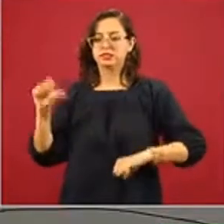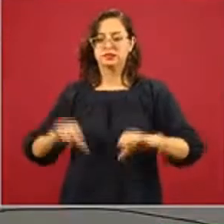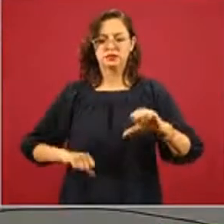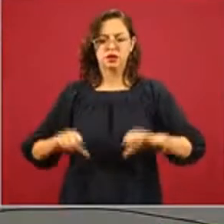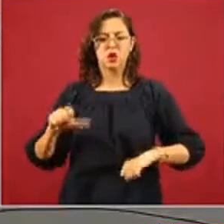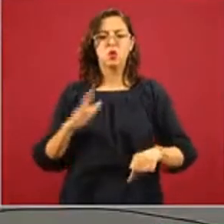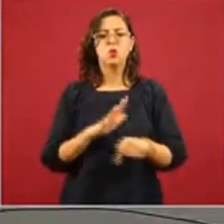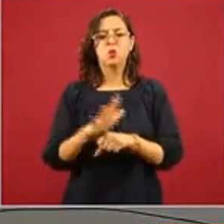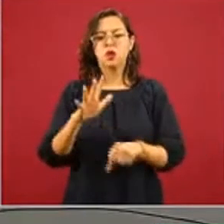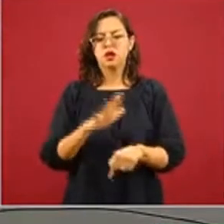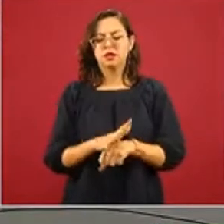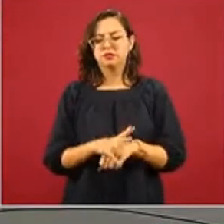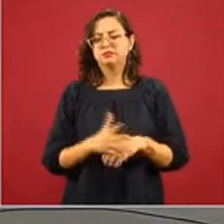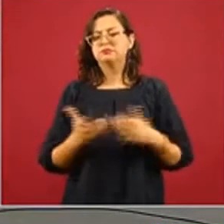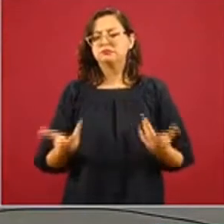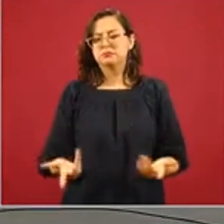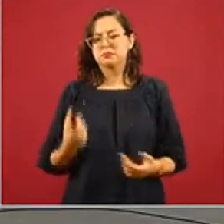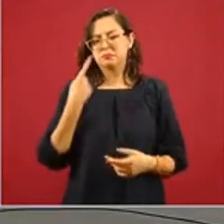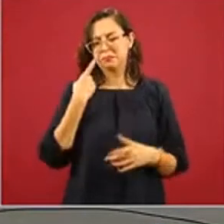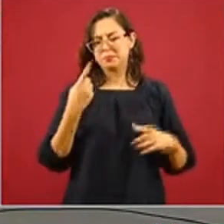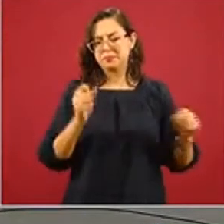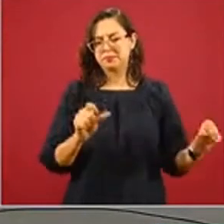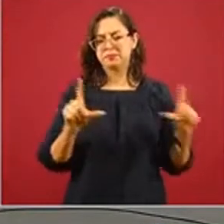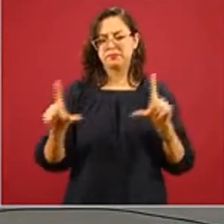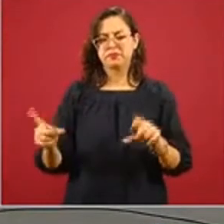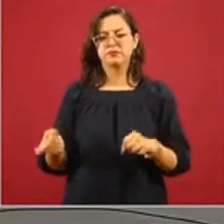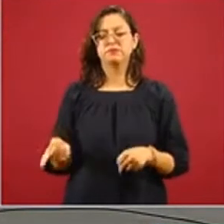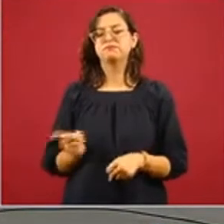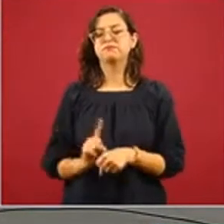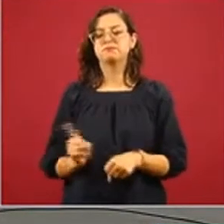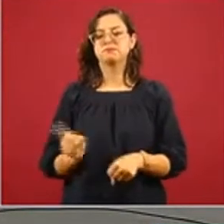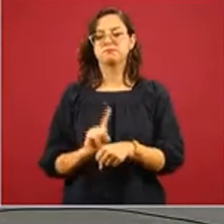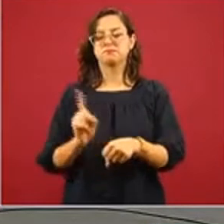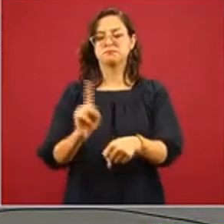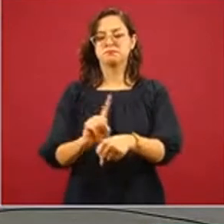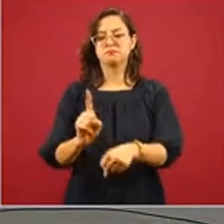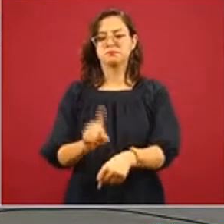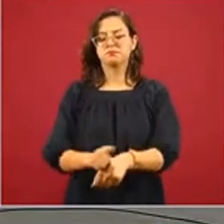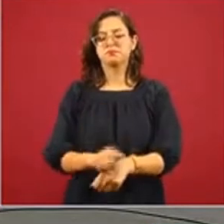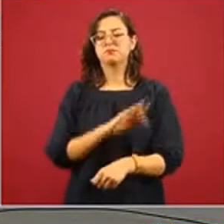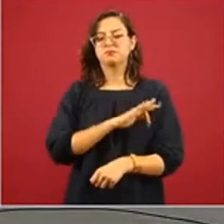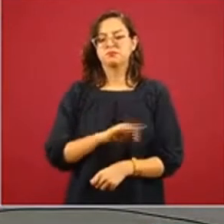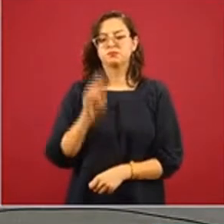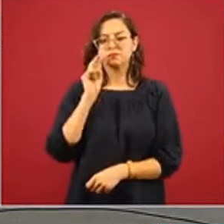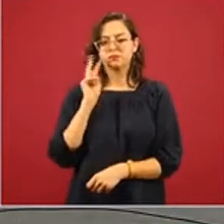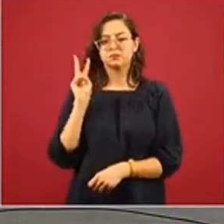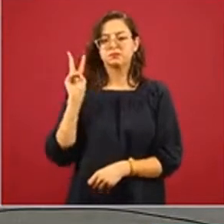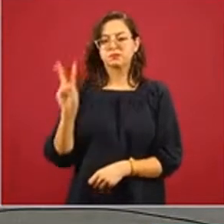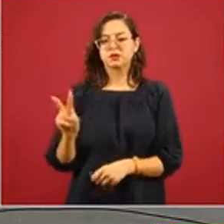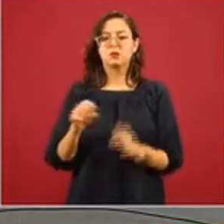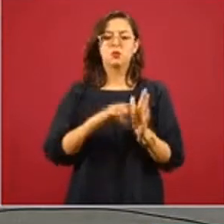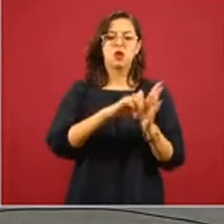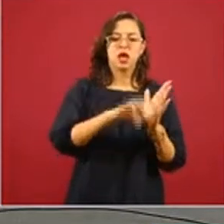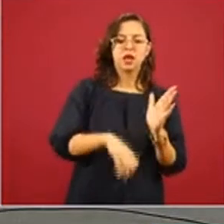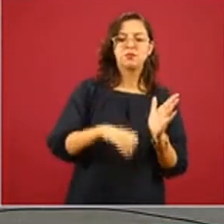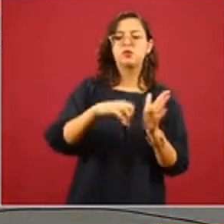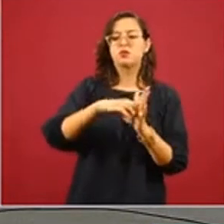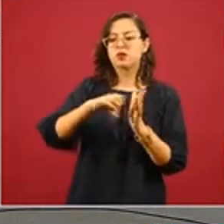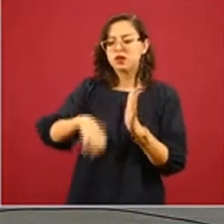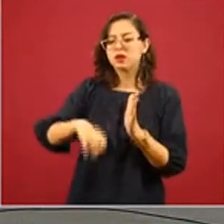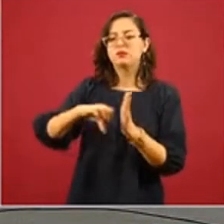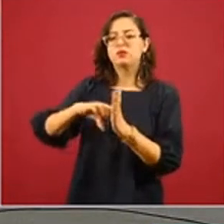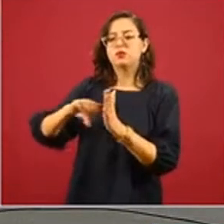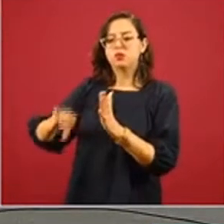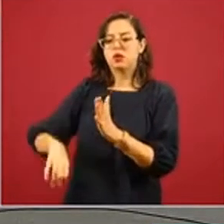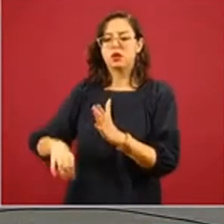estas actividades? Son precisamente las que revisamos todos los días en las siguientes diapositivas, dando ejemplos